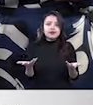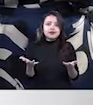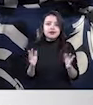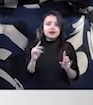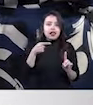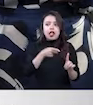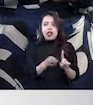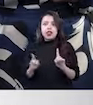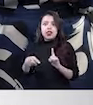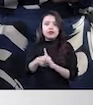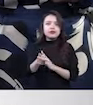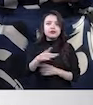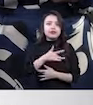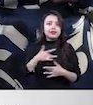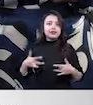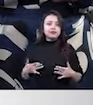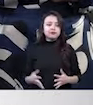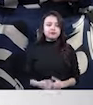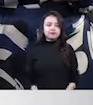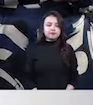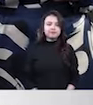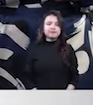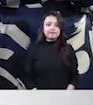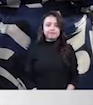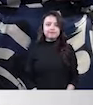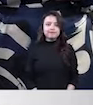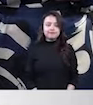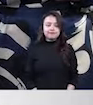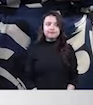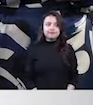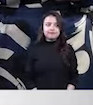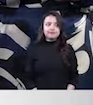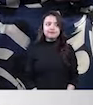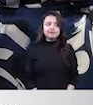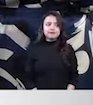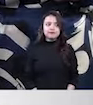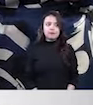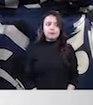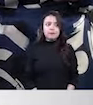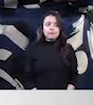salud. Paraísos fiscales. Para paraísos fiscales, eso es supremamente grave.